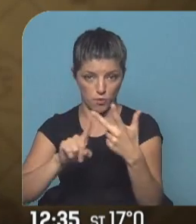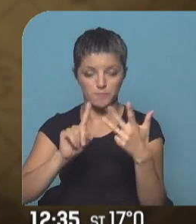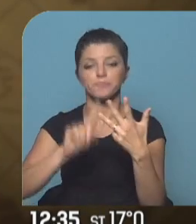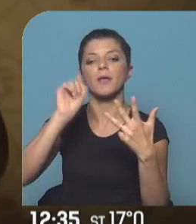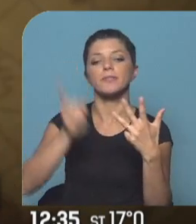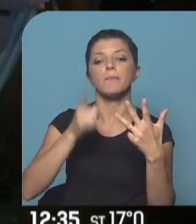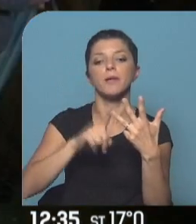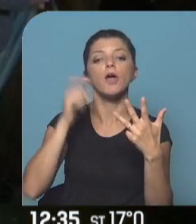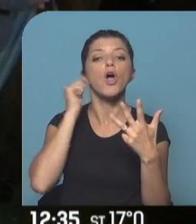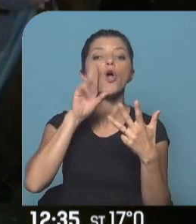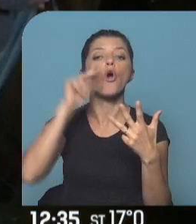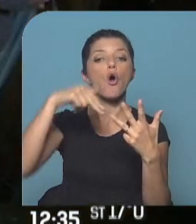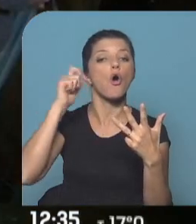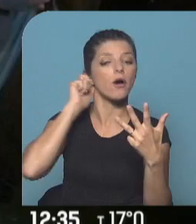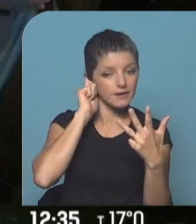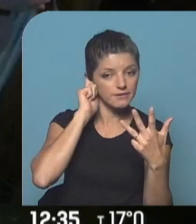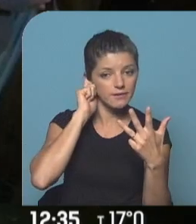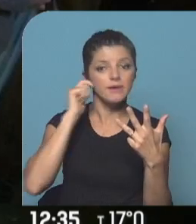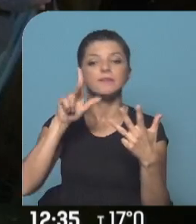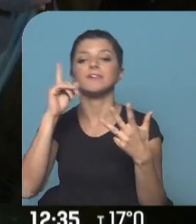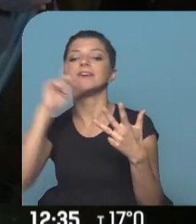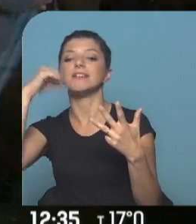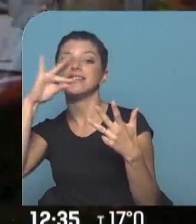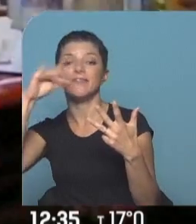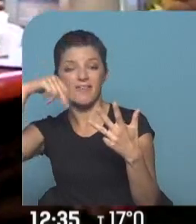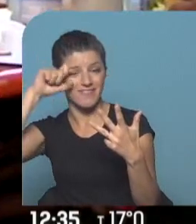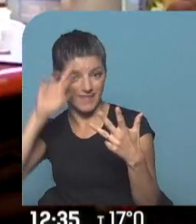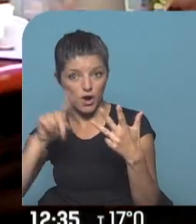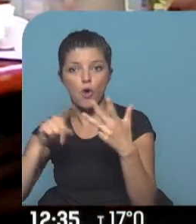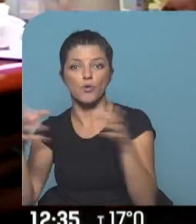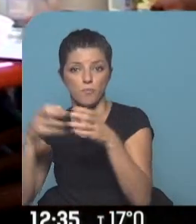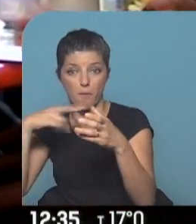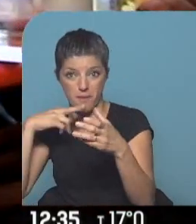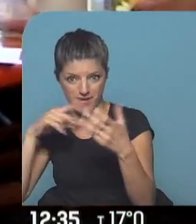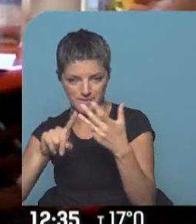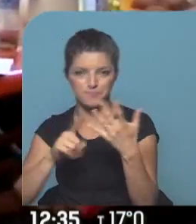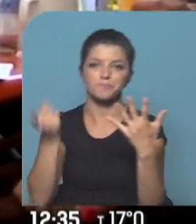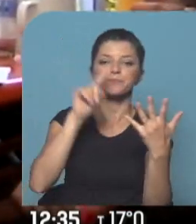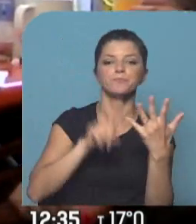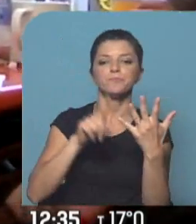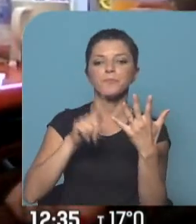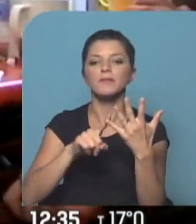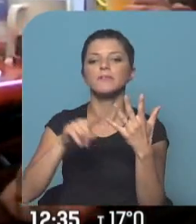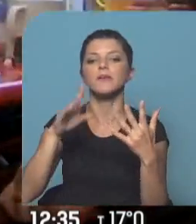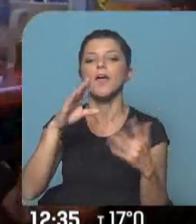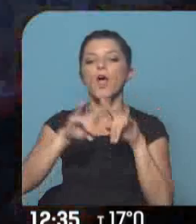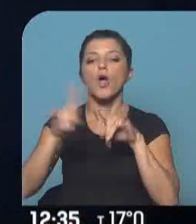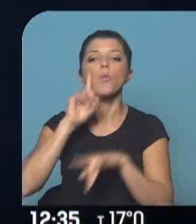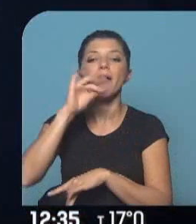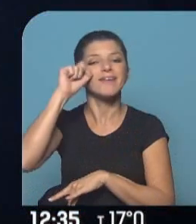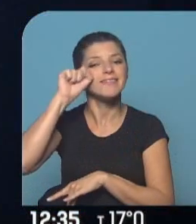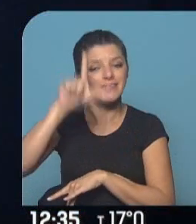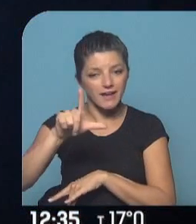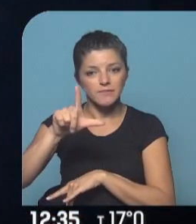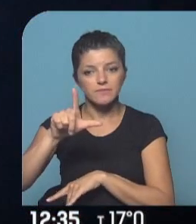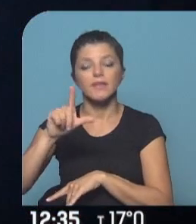Katrin Göring-Eckardt y Cem Özdemir por el Partido Verde, Christian Lindner por el liberal Partido Democrático Libre y